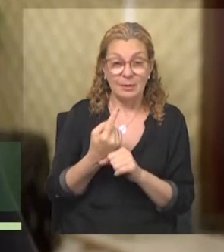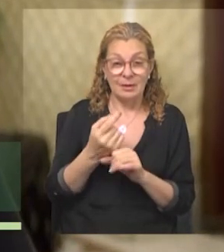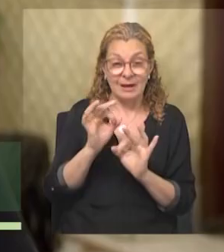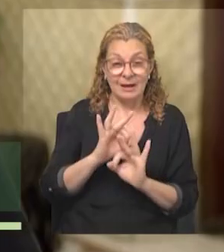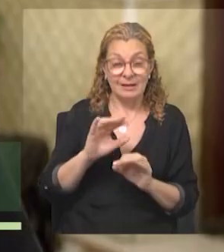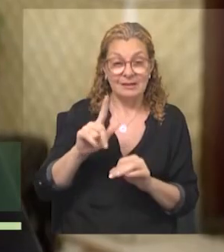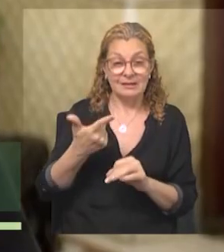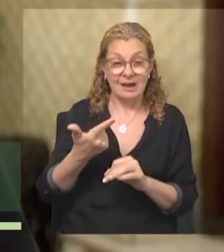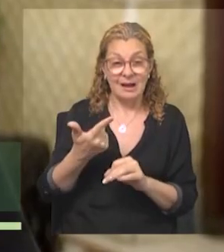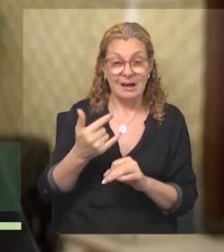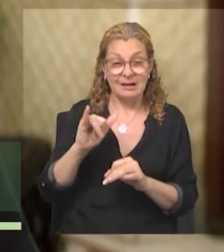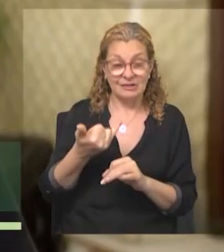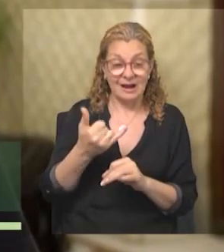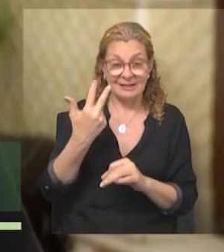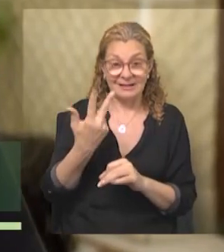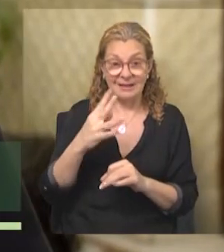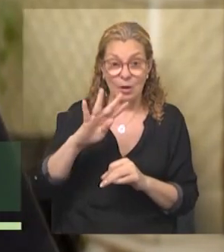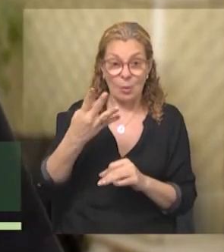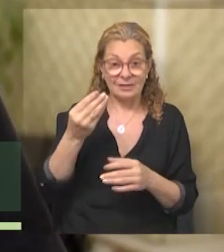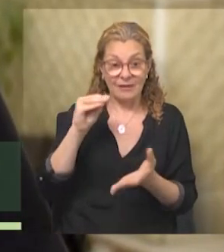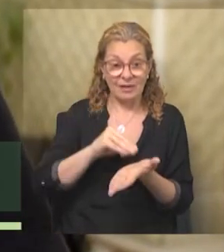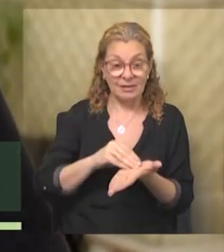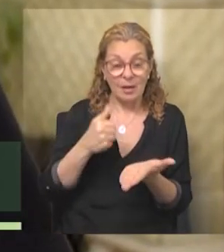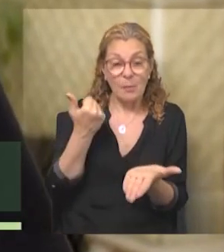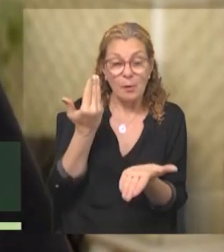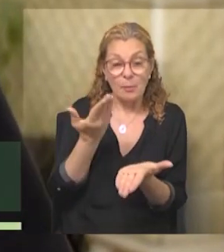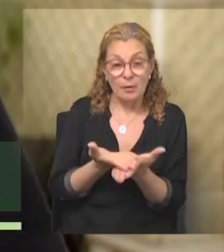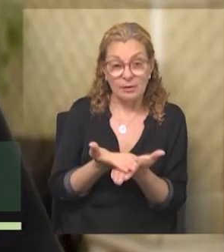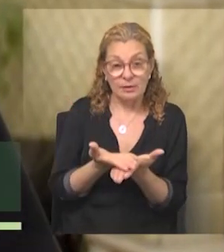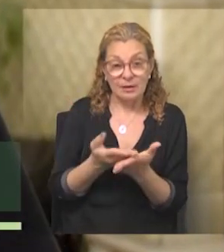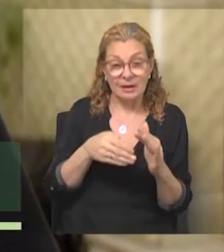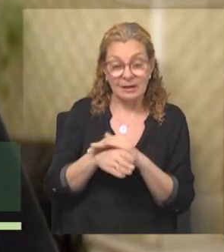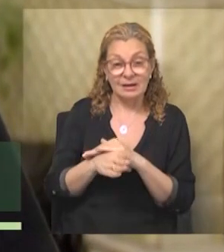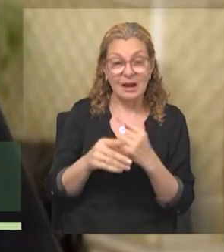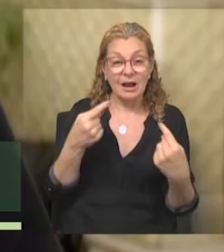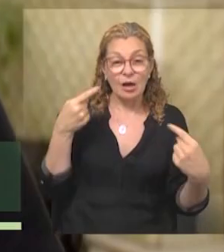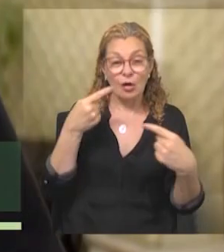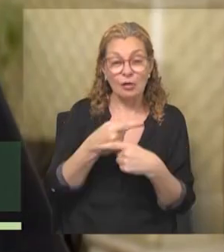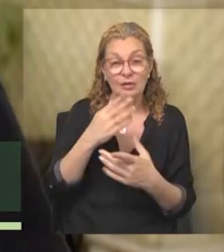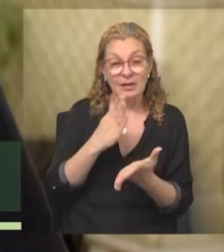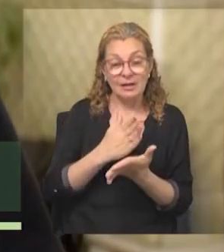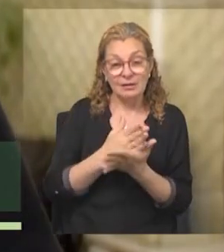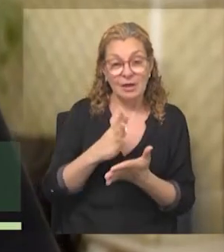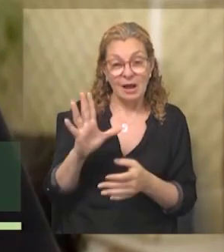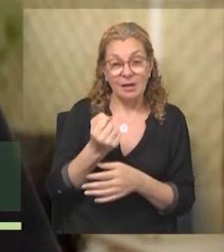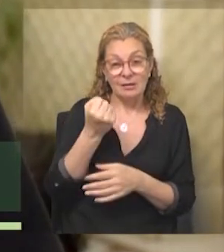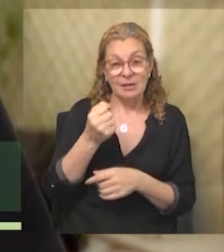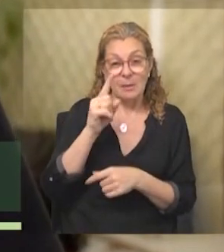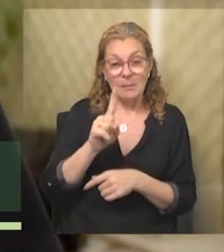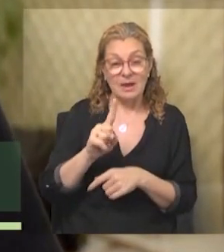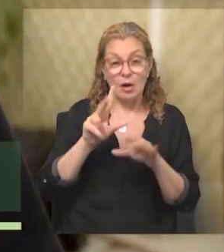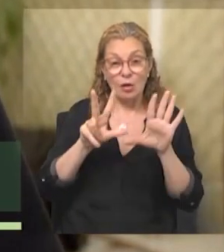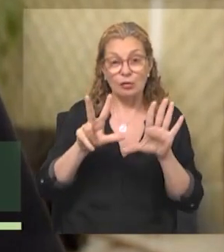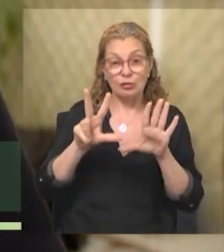tercera o cuarta vez fácilmente que se propone ir en contra de este derecho adquirido desde 1830